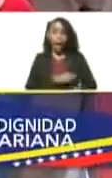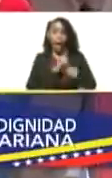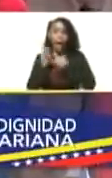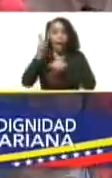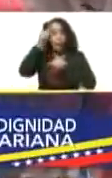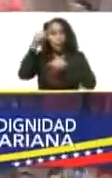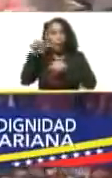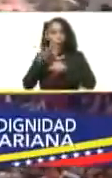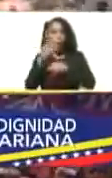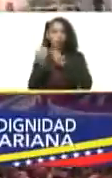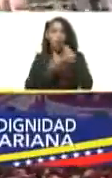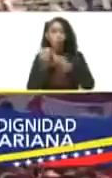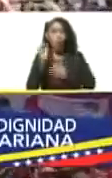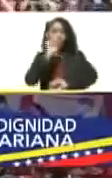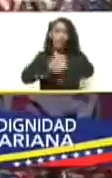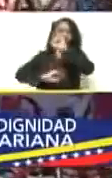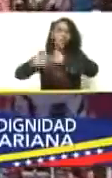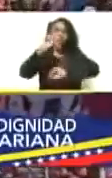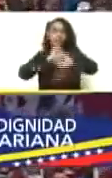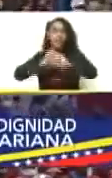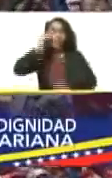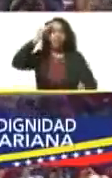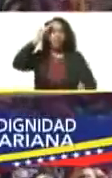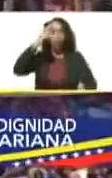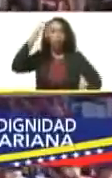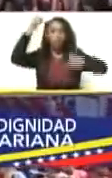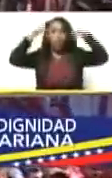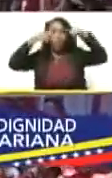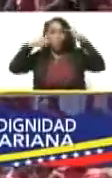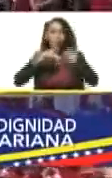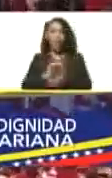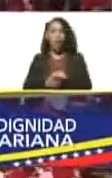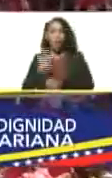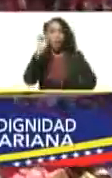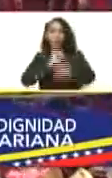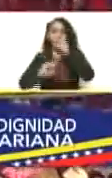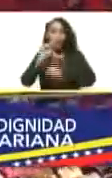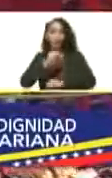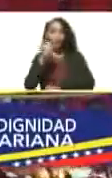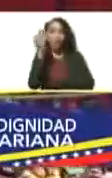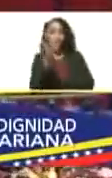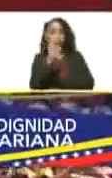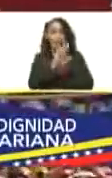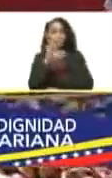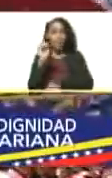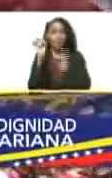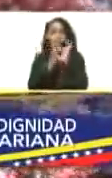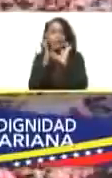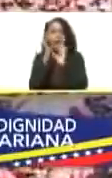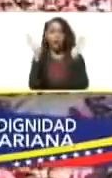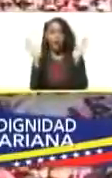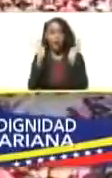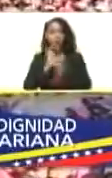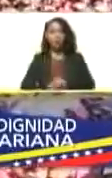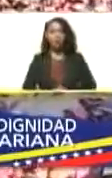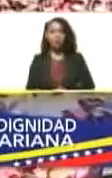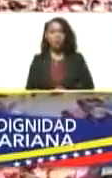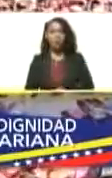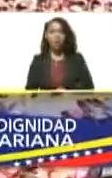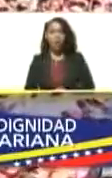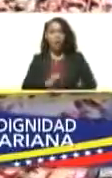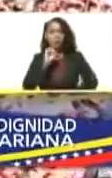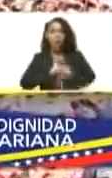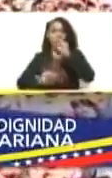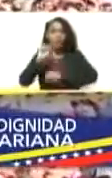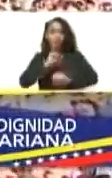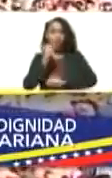pueblo defendió al comandante Chávez, lo defendió usted el 30 de abril, lo defendió